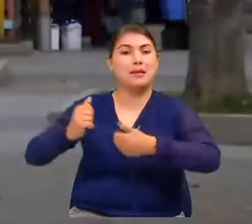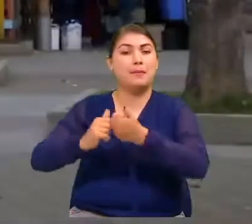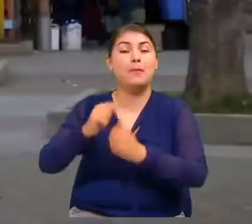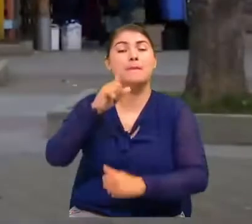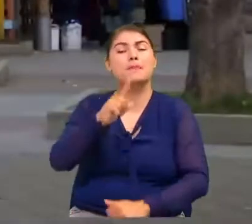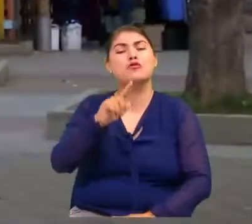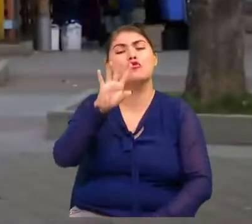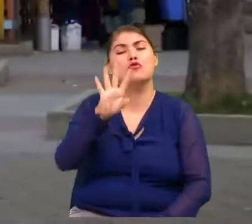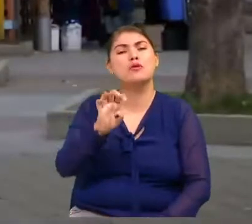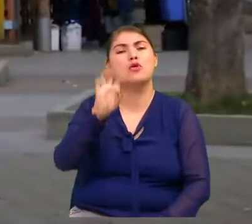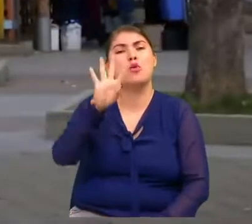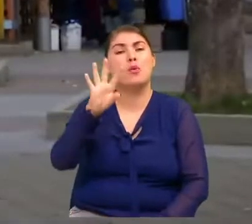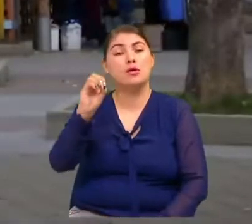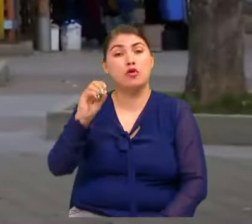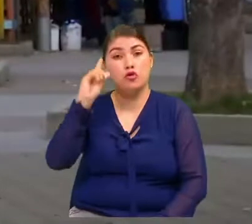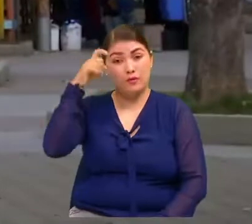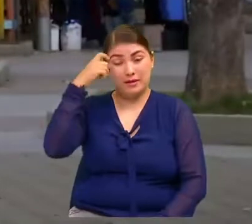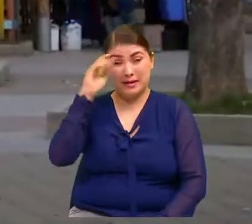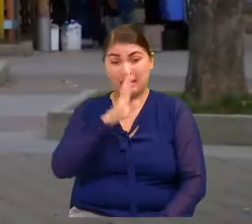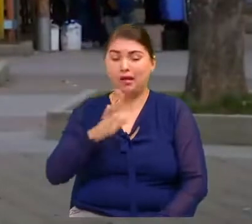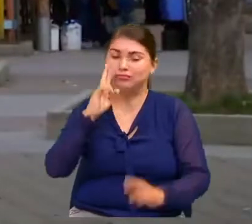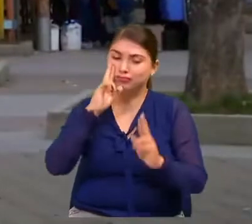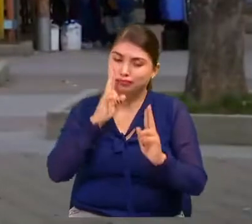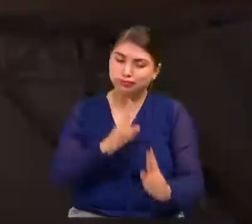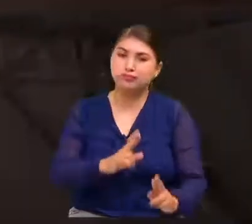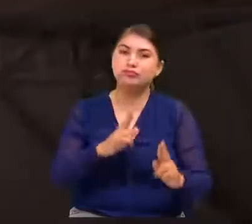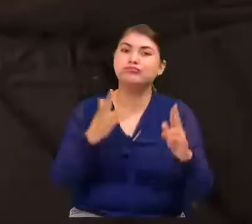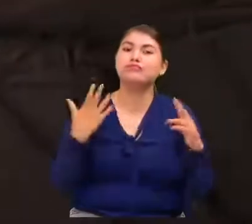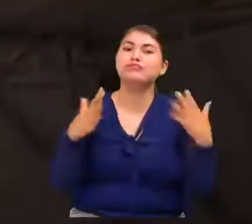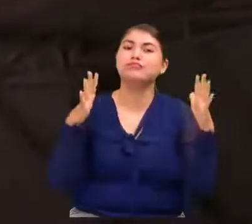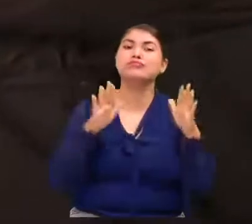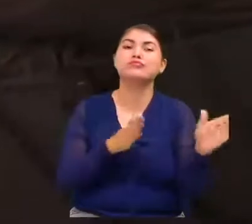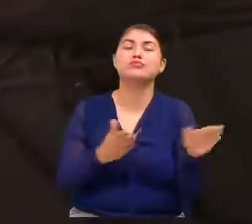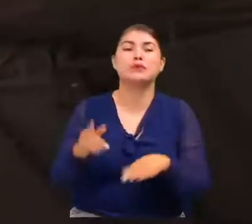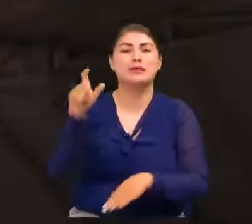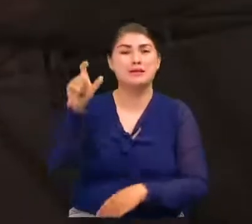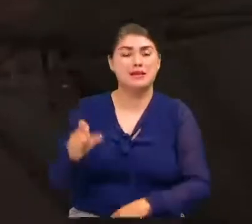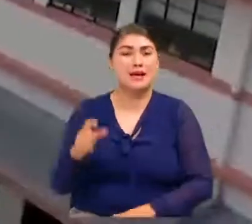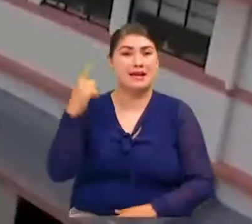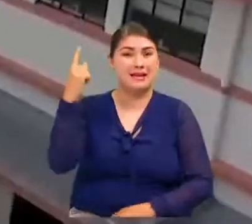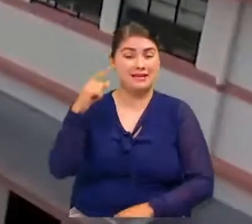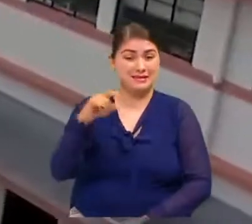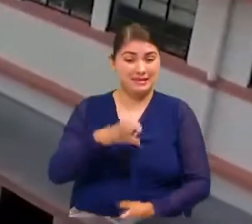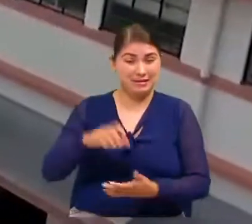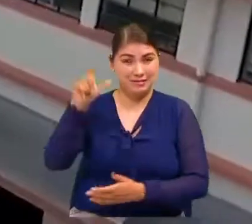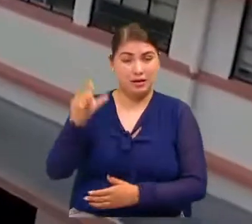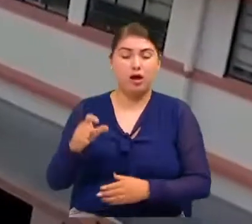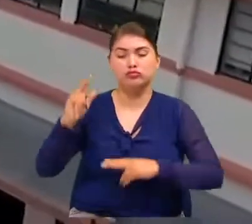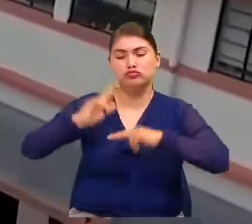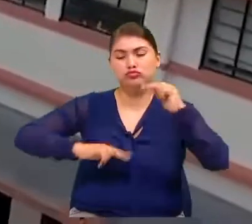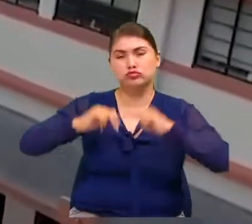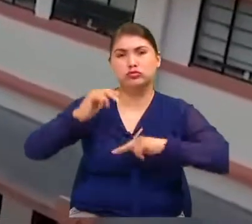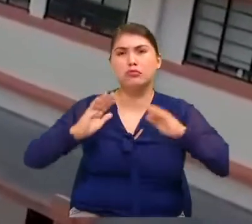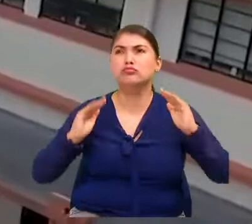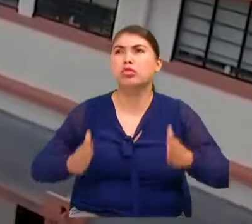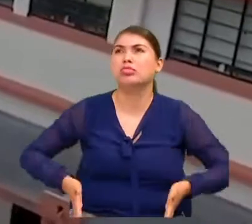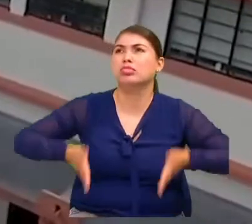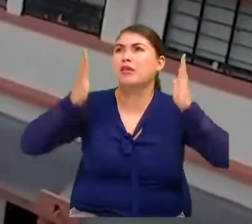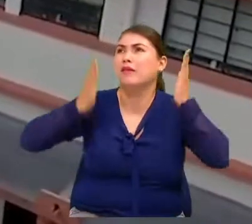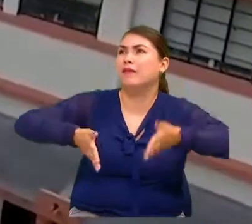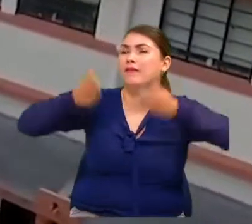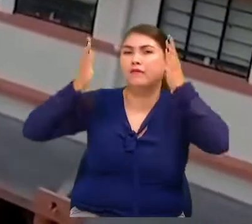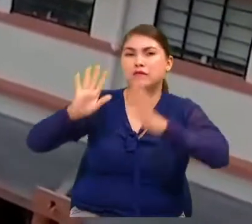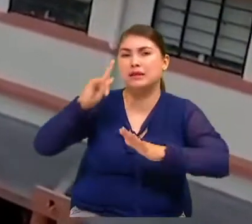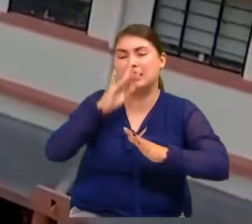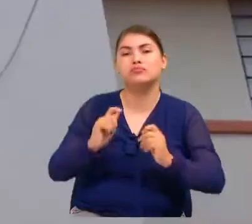1940 el gobierno nacional en conmemoración del centenario por la muerte del general santander construyó un edificio destinado piscinas nacionales